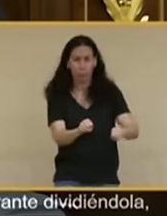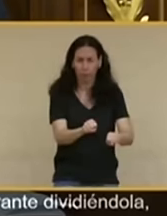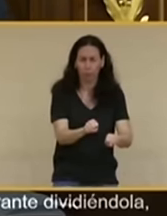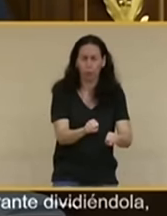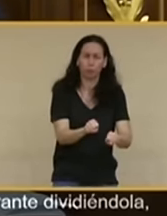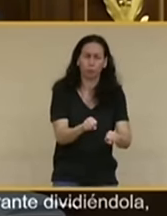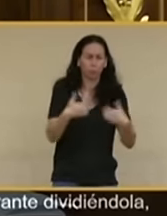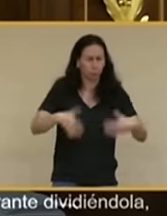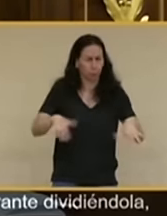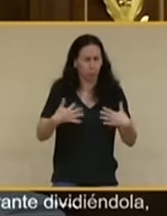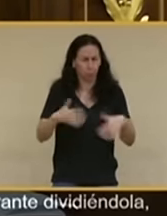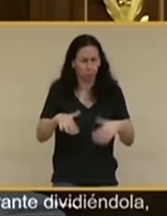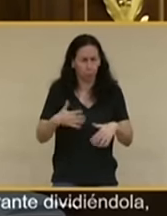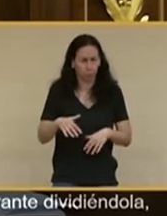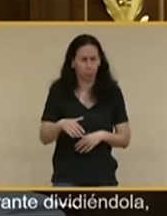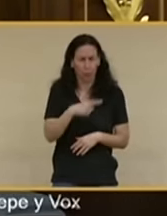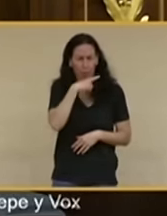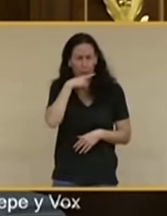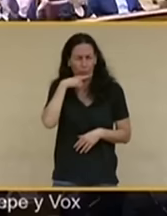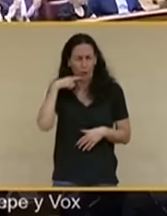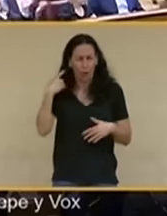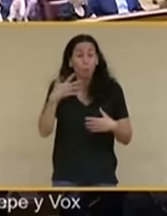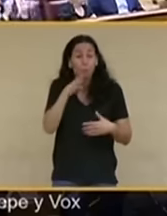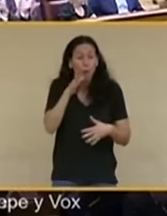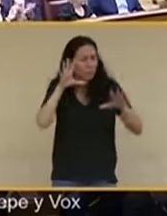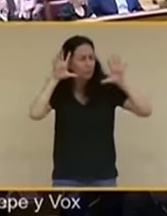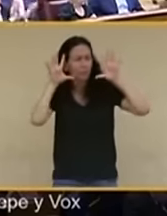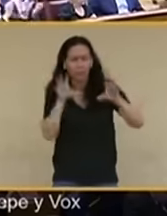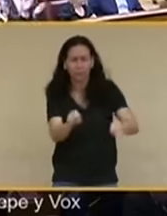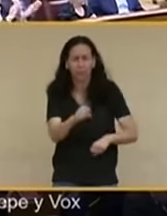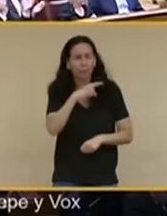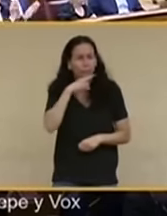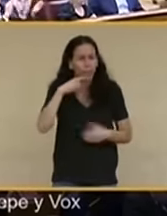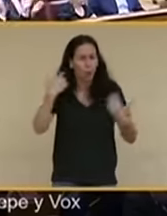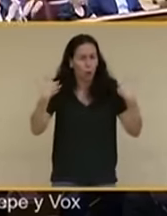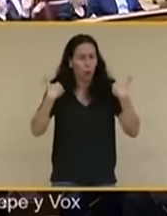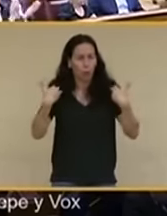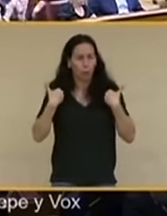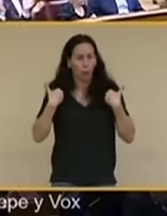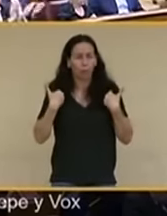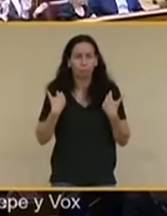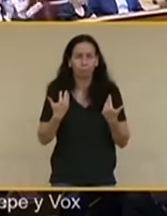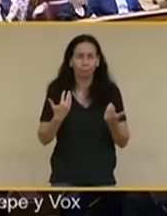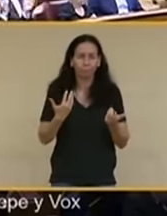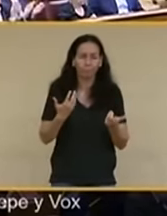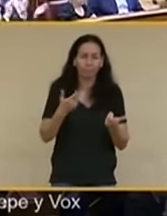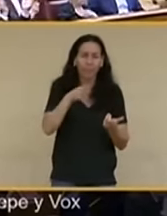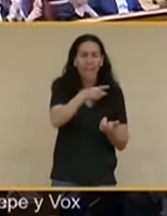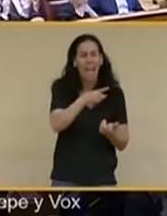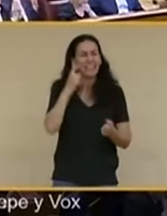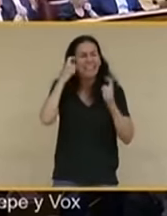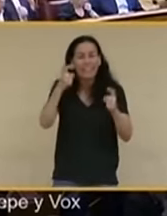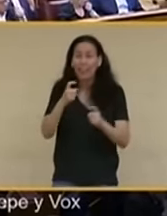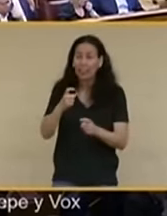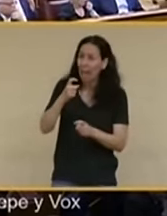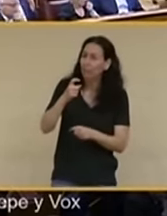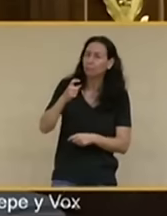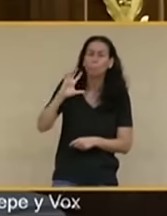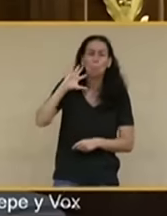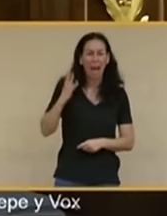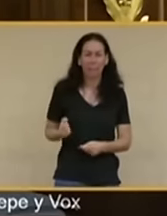Y el a por ellos que con tanta crueldad está llevando al genocidio del pueblo